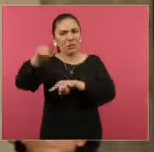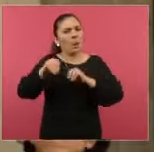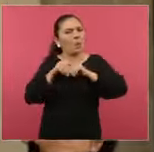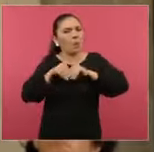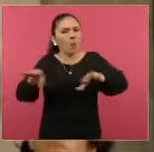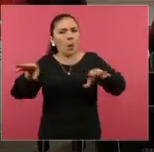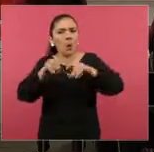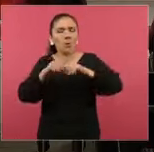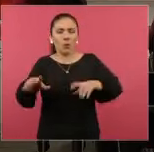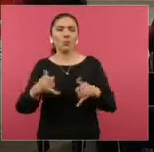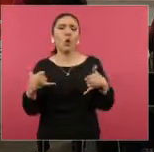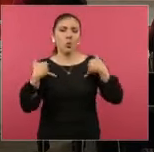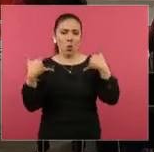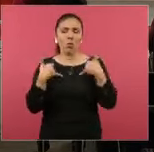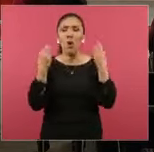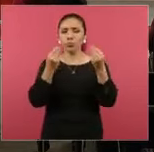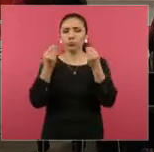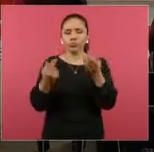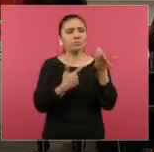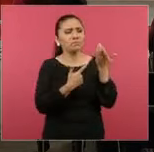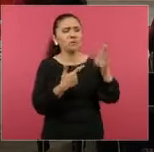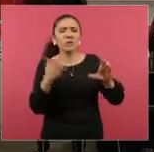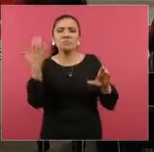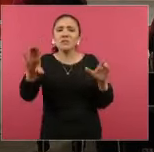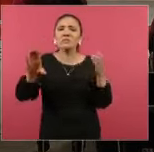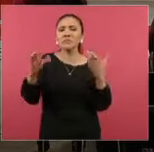empezaron varios jóvenes a publicar